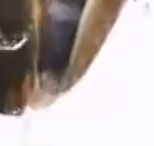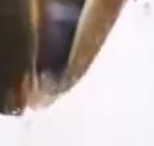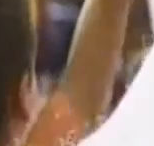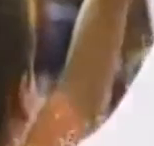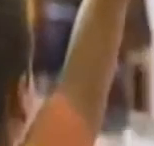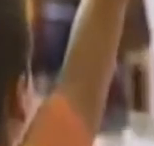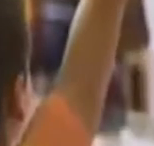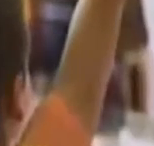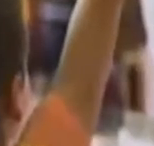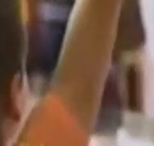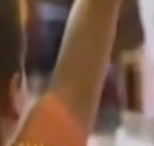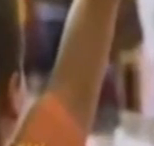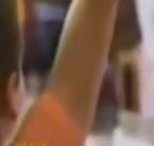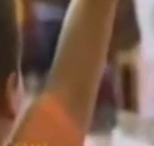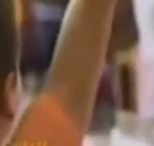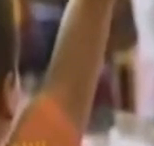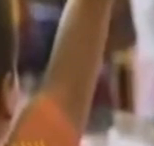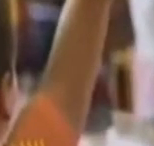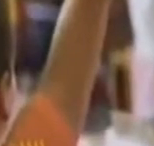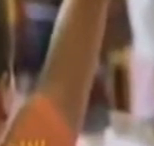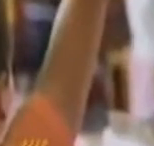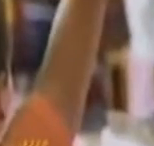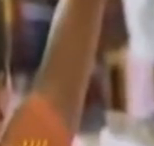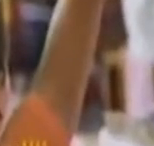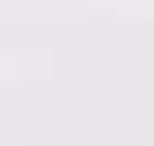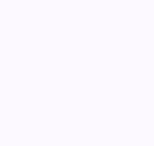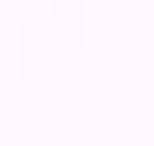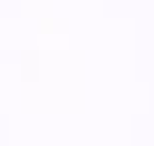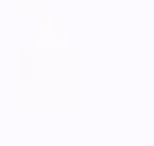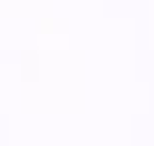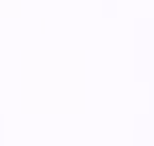A continuación, matemática, tercero básico.